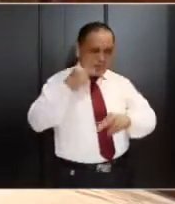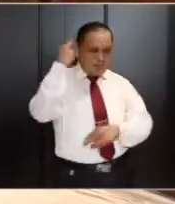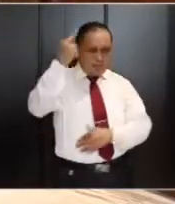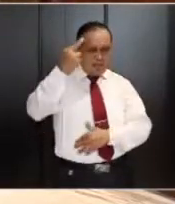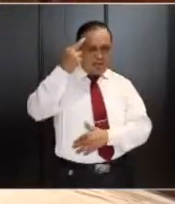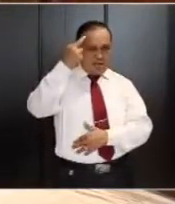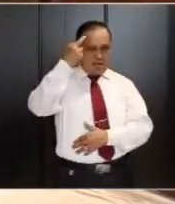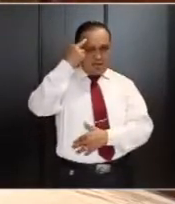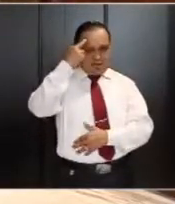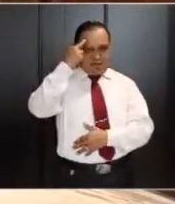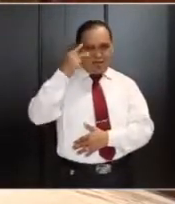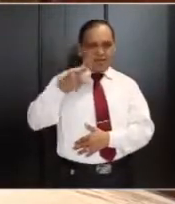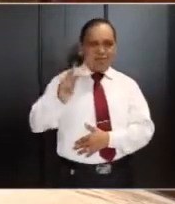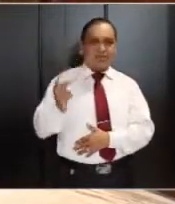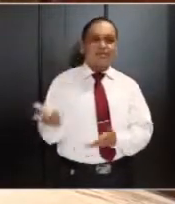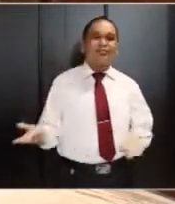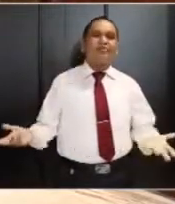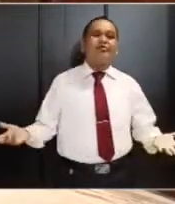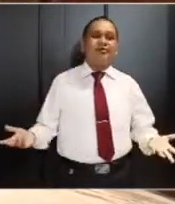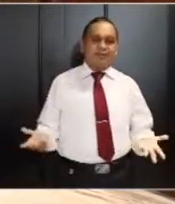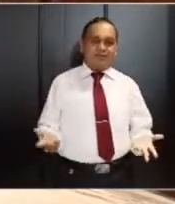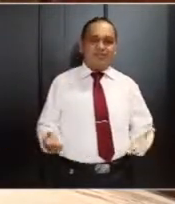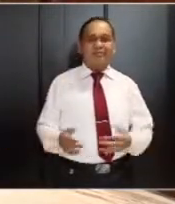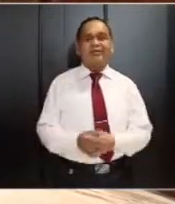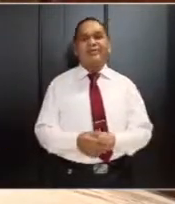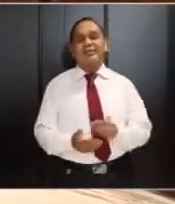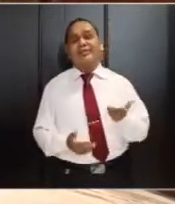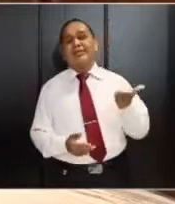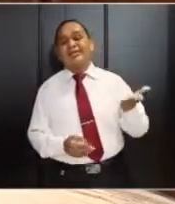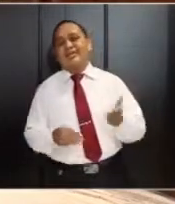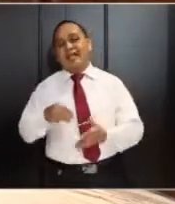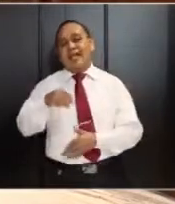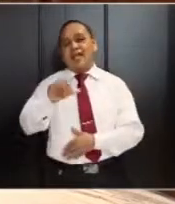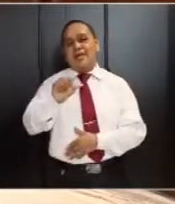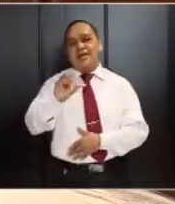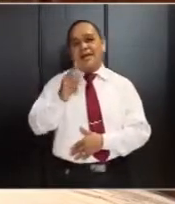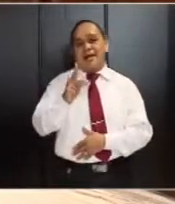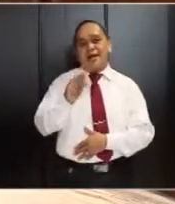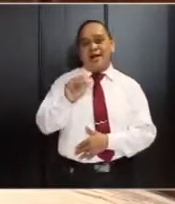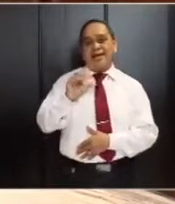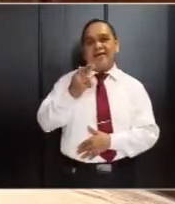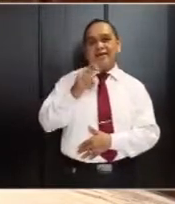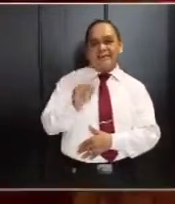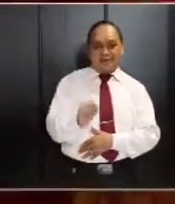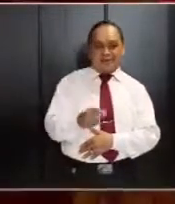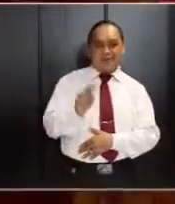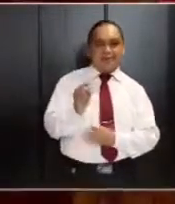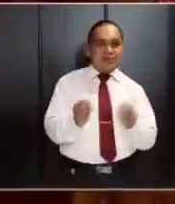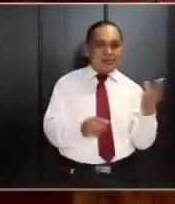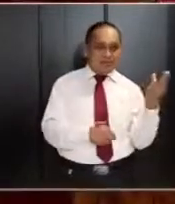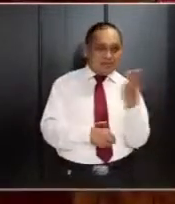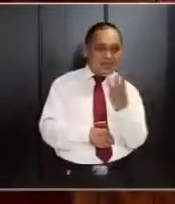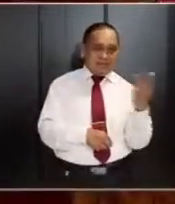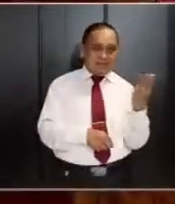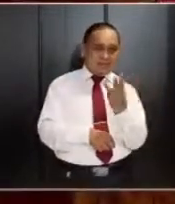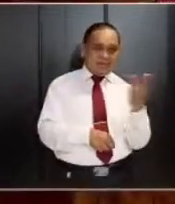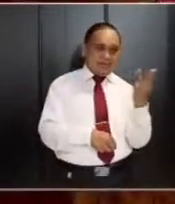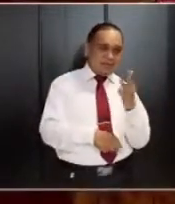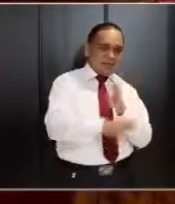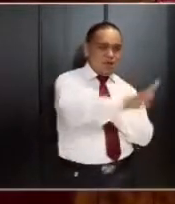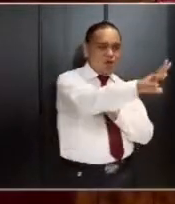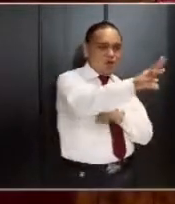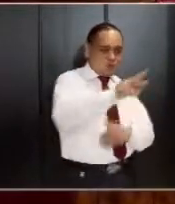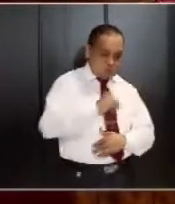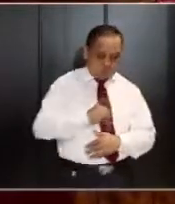bandido. De mapachería. Son mapaches extraordinarios, y él era el coordinador. Pues los tres igualitos se los trasladaron